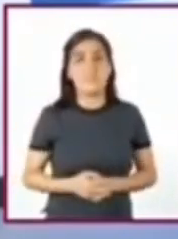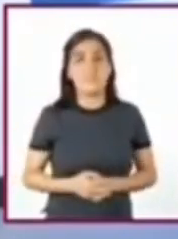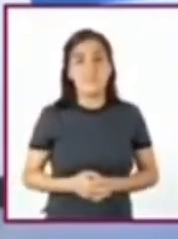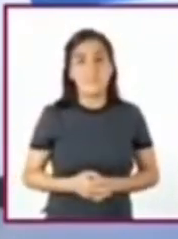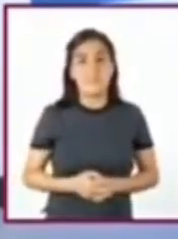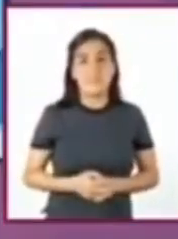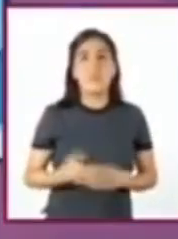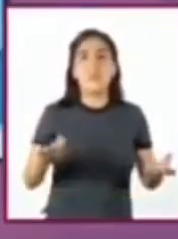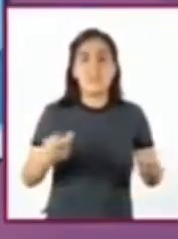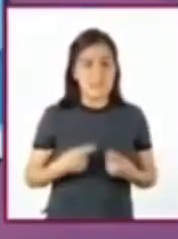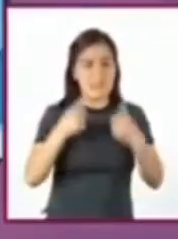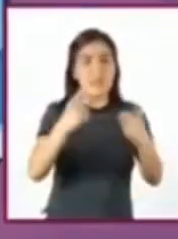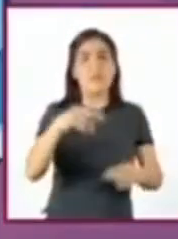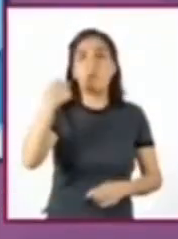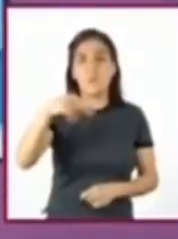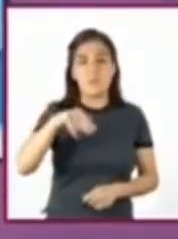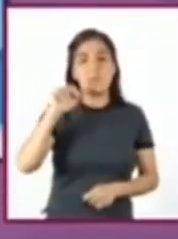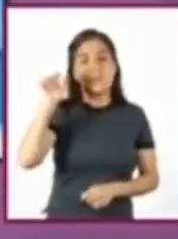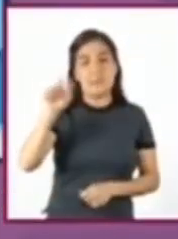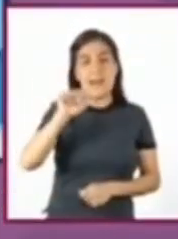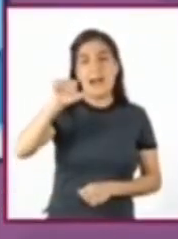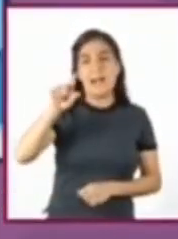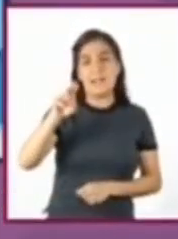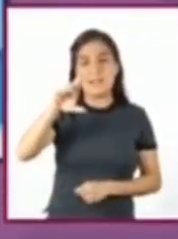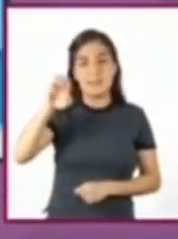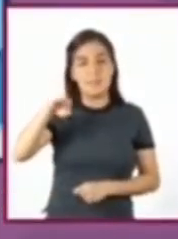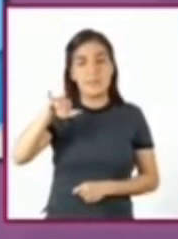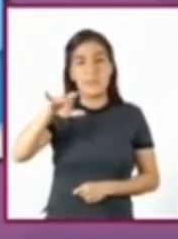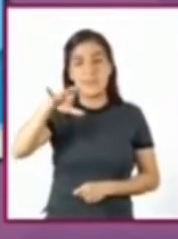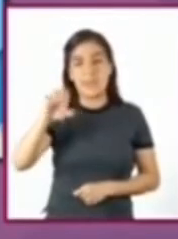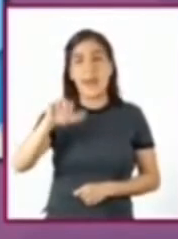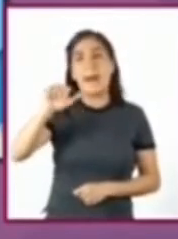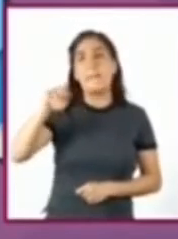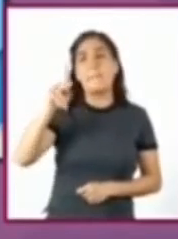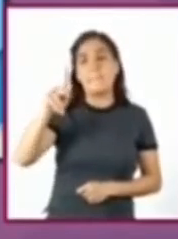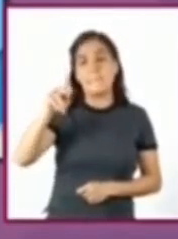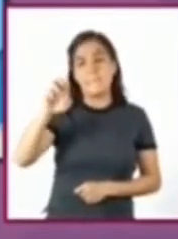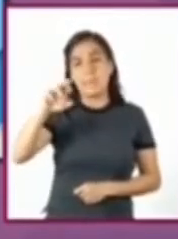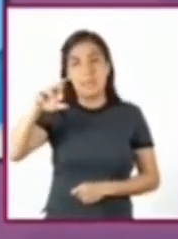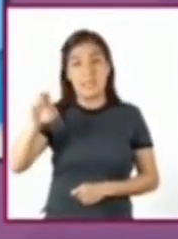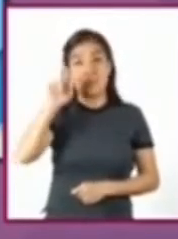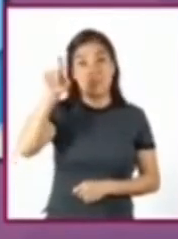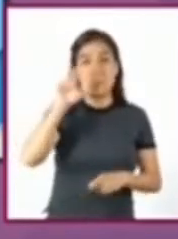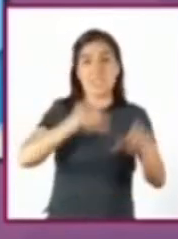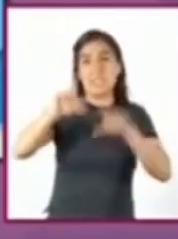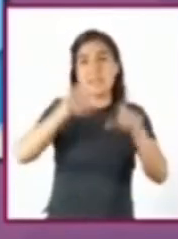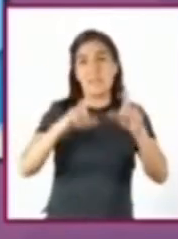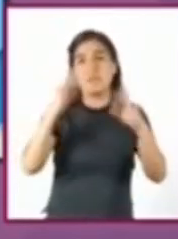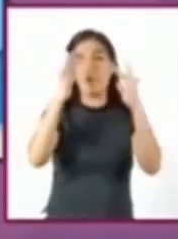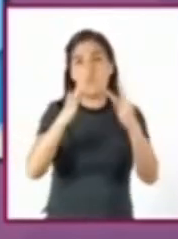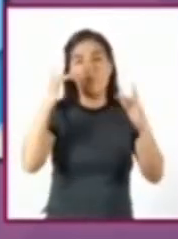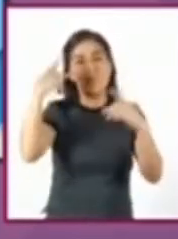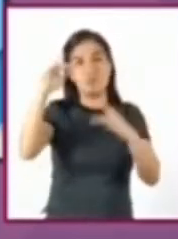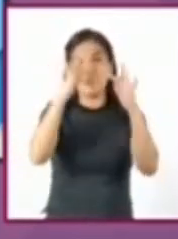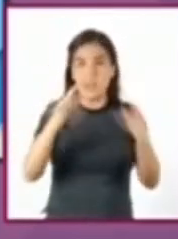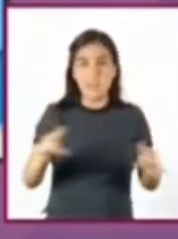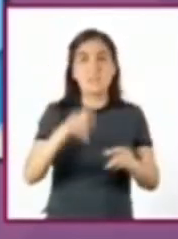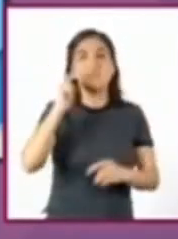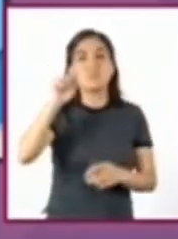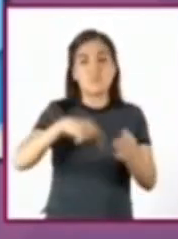Recibió su nombre en honor a André-Marie Ampère, quien fue un físico francés que hizo grandes aportaciones al estudio de los